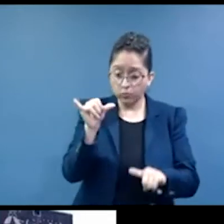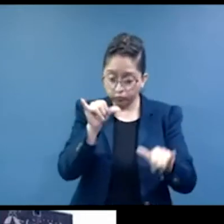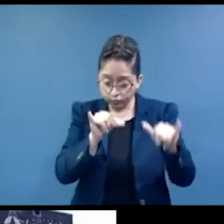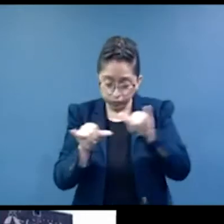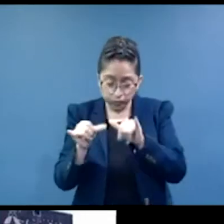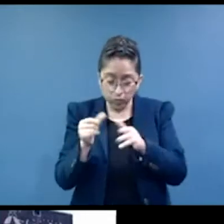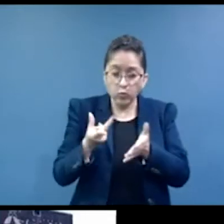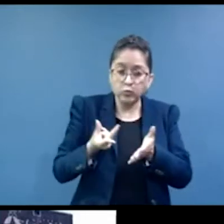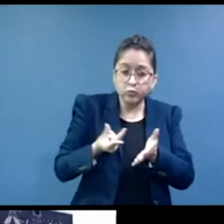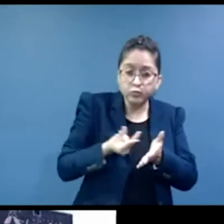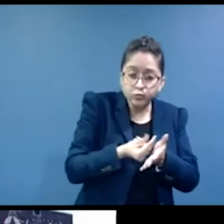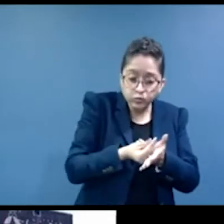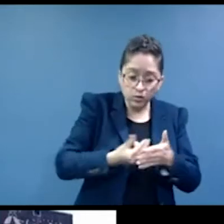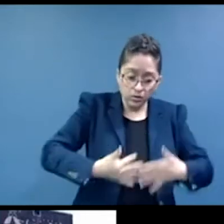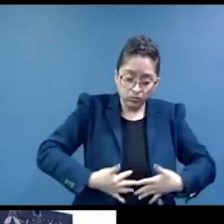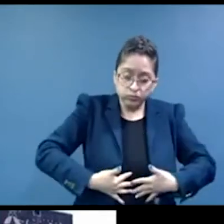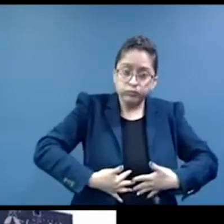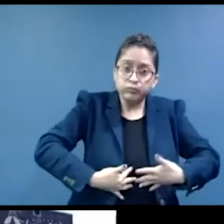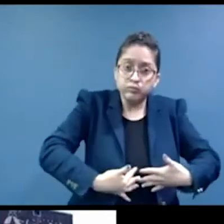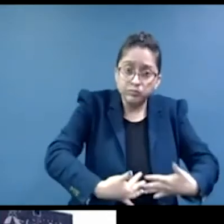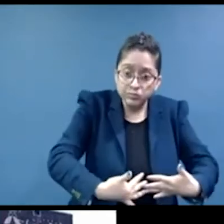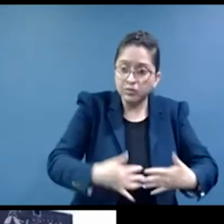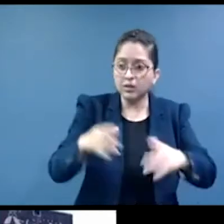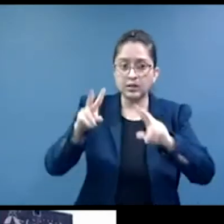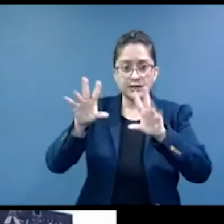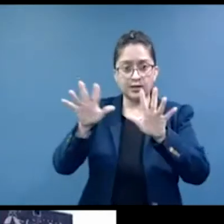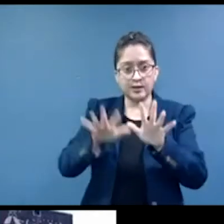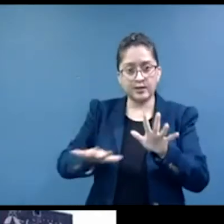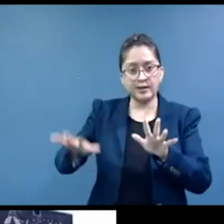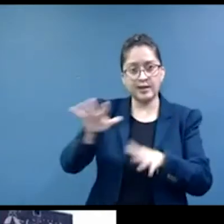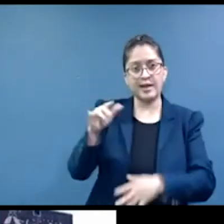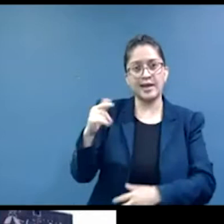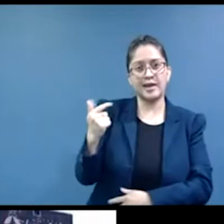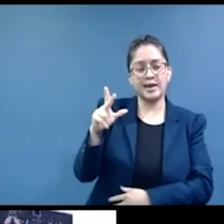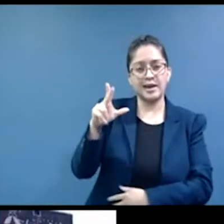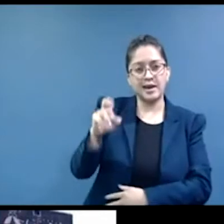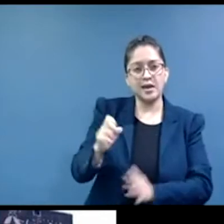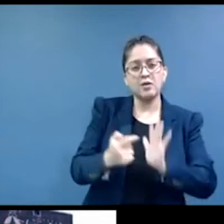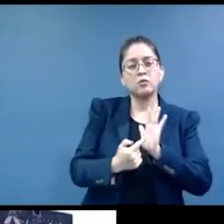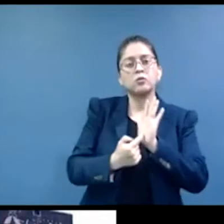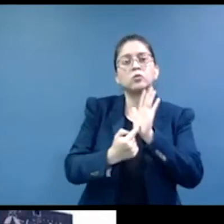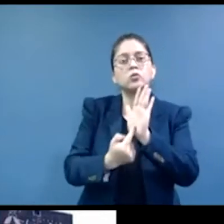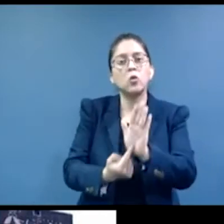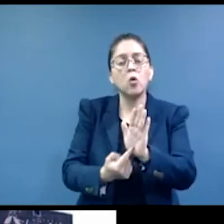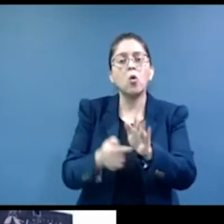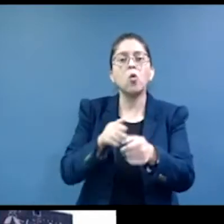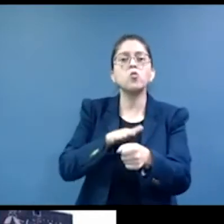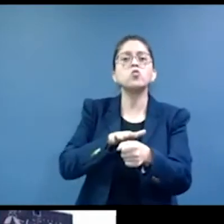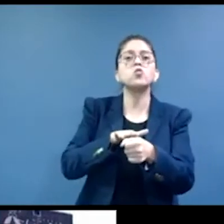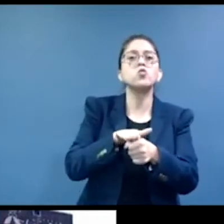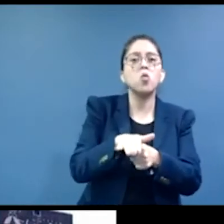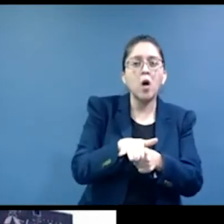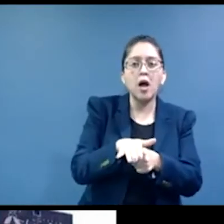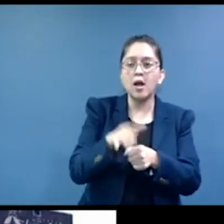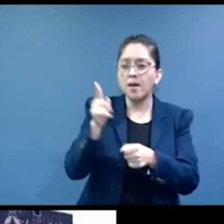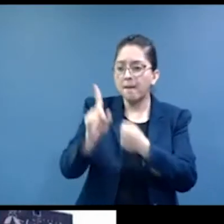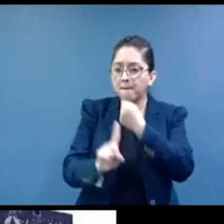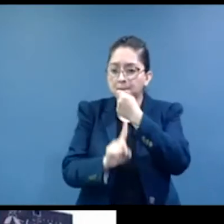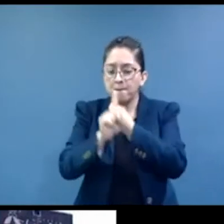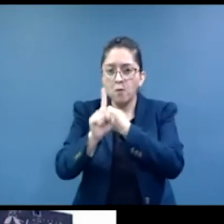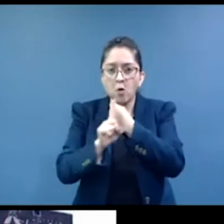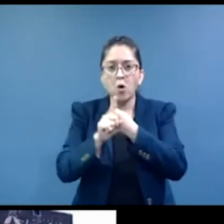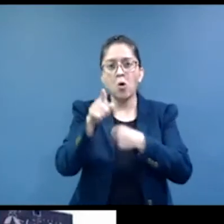GIRE expone, pues de manera general, ¿no? ¿Cuáles son las implicaciones de la ausencia de una